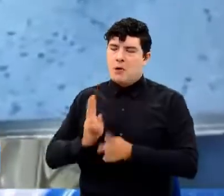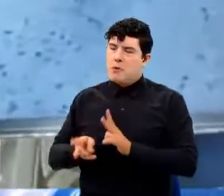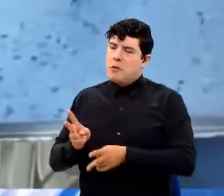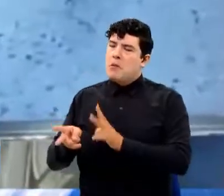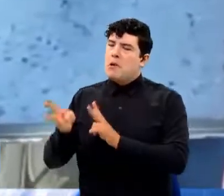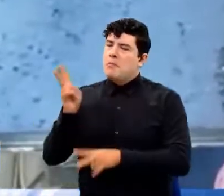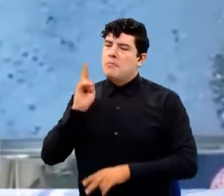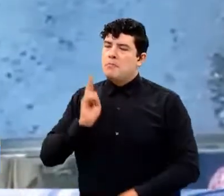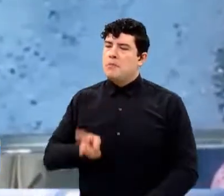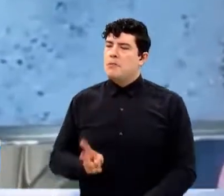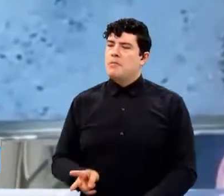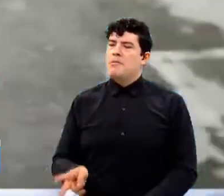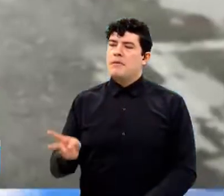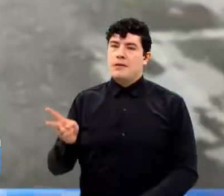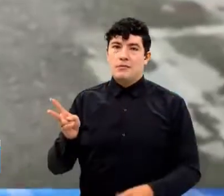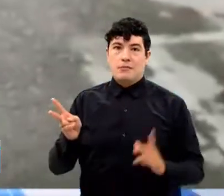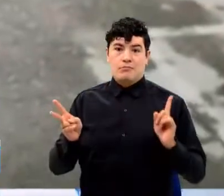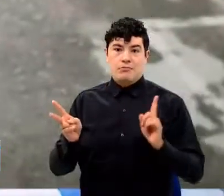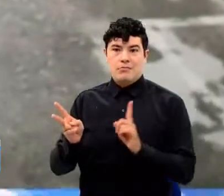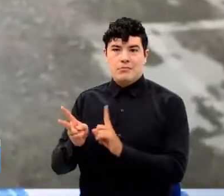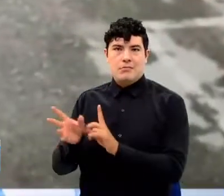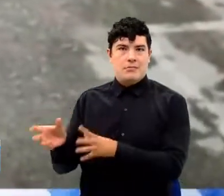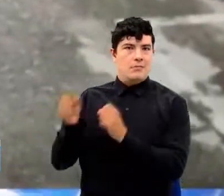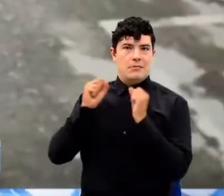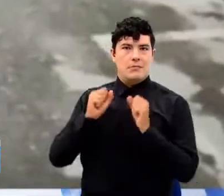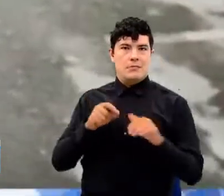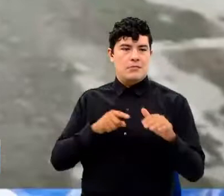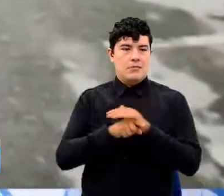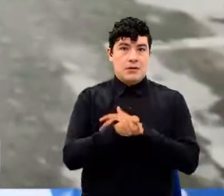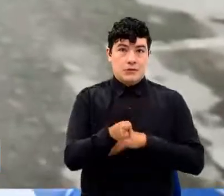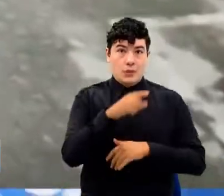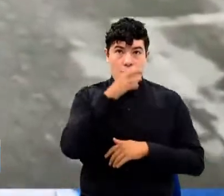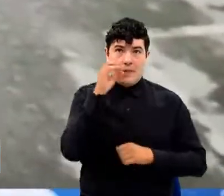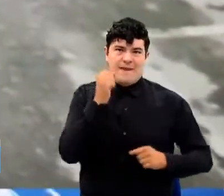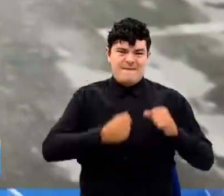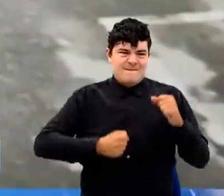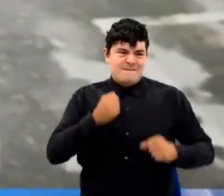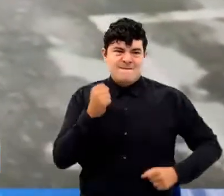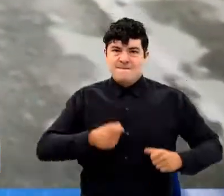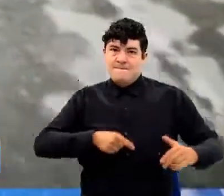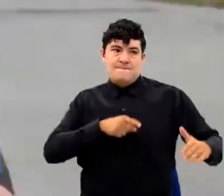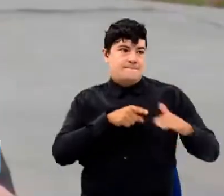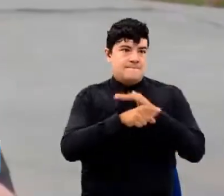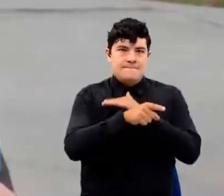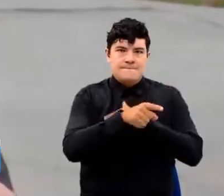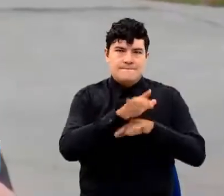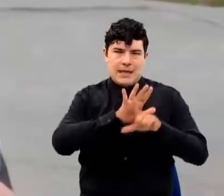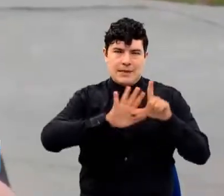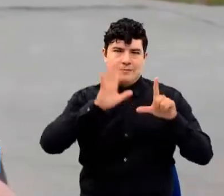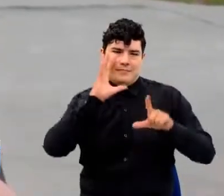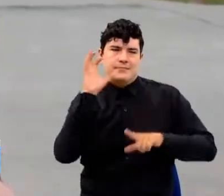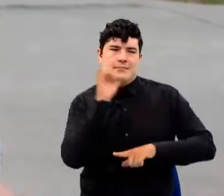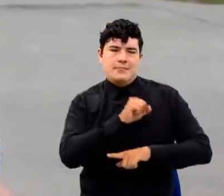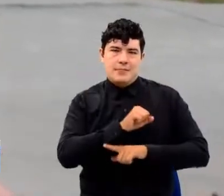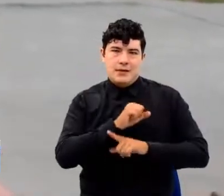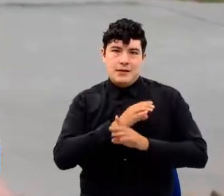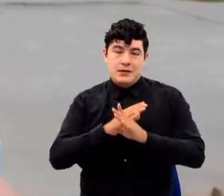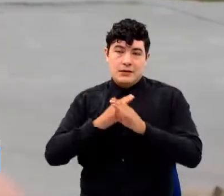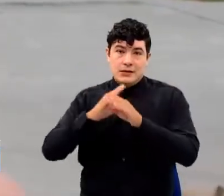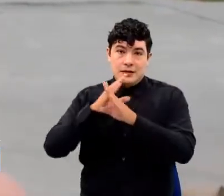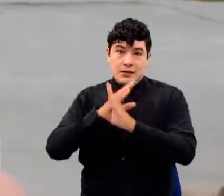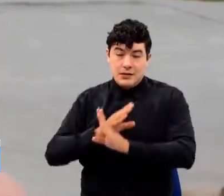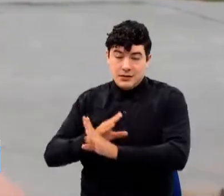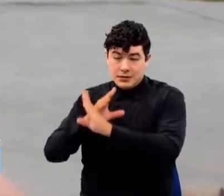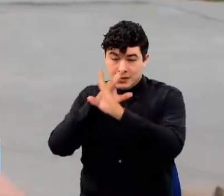calle. Seguidamente queda en evidencia el presunto hurto cuando el sujeto emprende la huida. Yo creo que la seguridad en Pamplona definitivamente